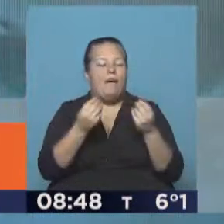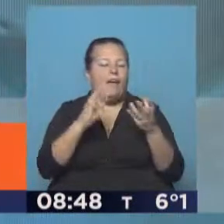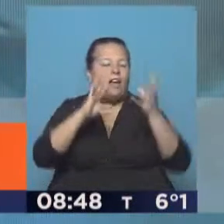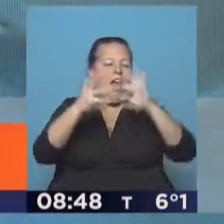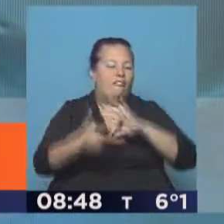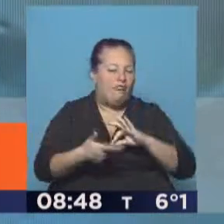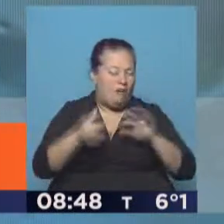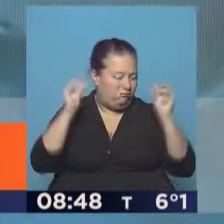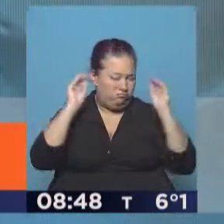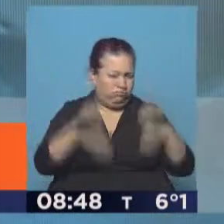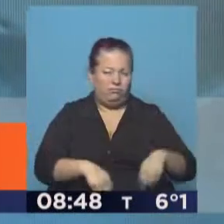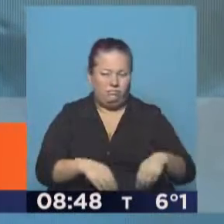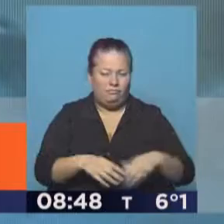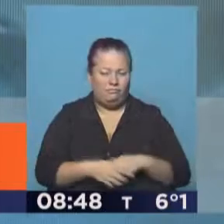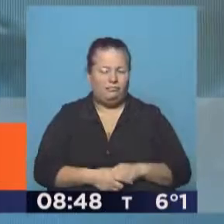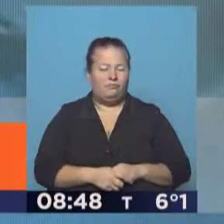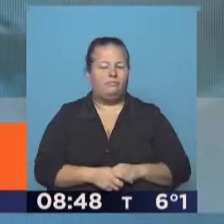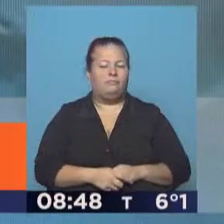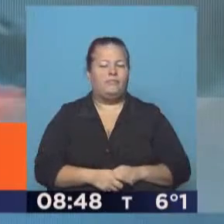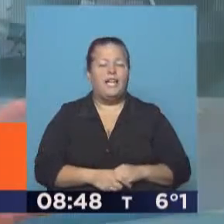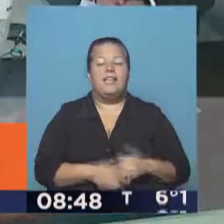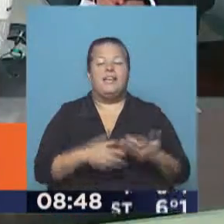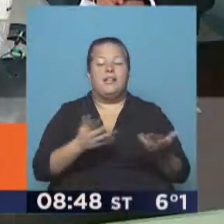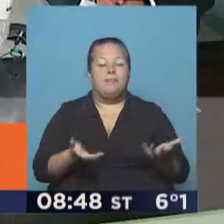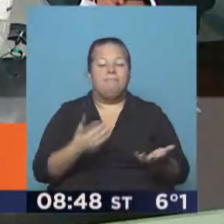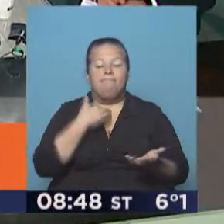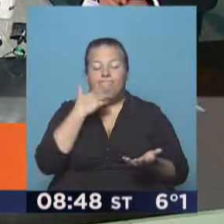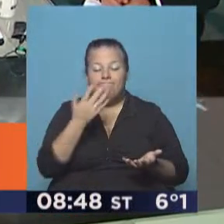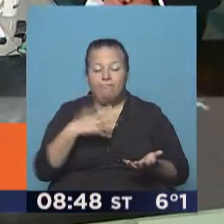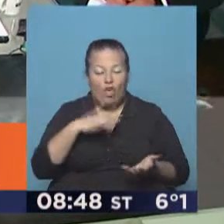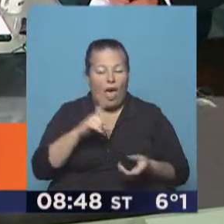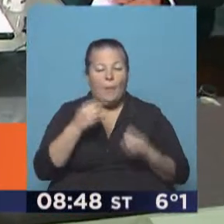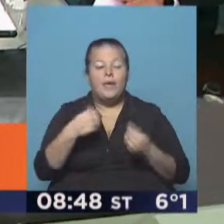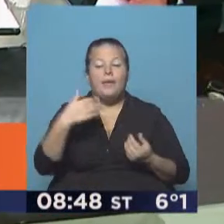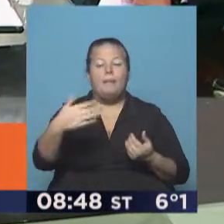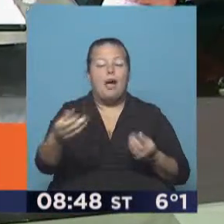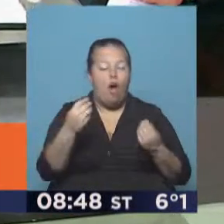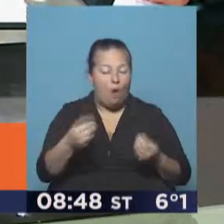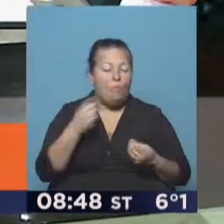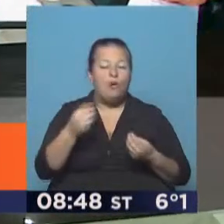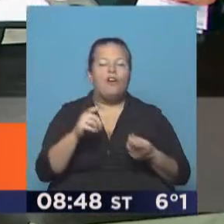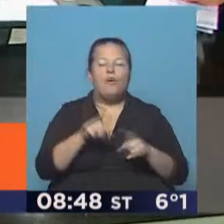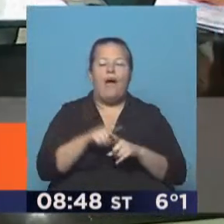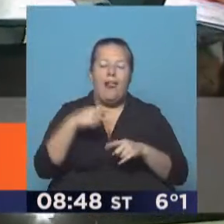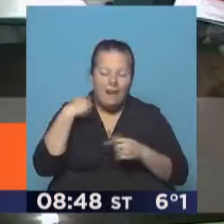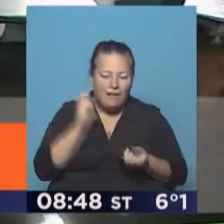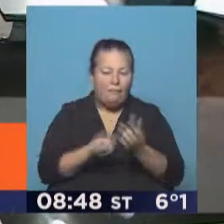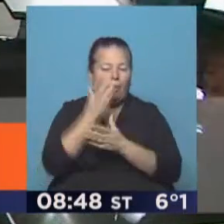sistema que fracasó y no sabemos todavía qué puede seguir pasando porque se va como que